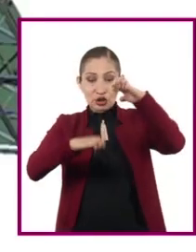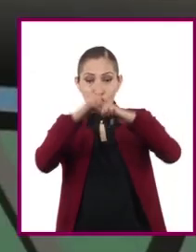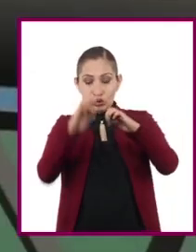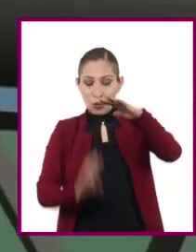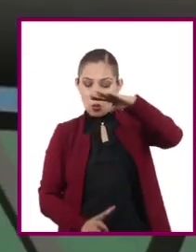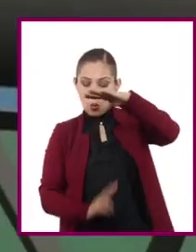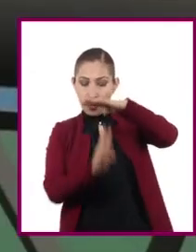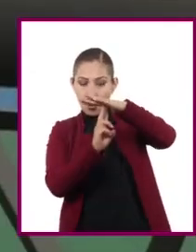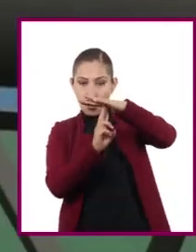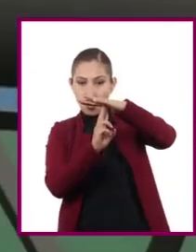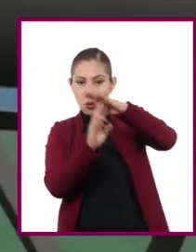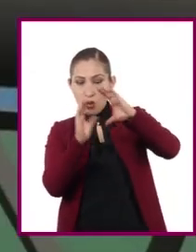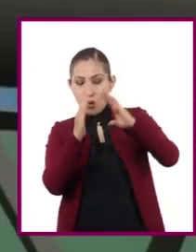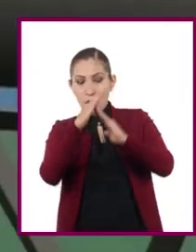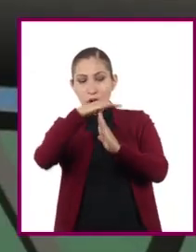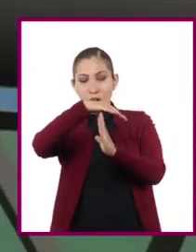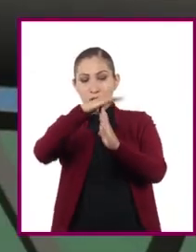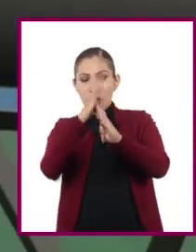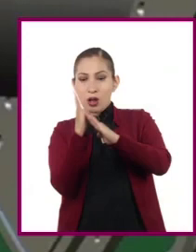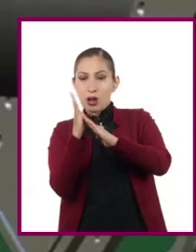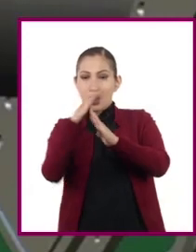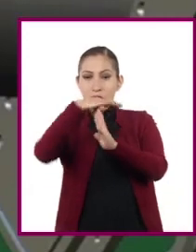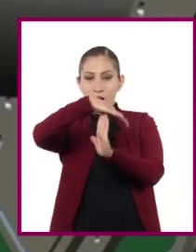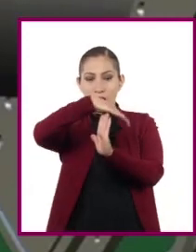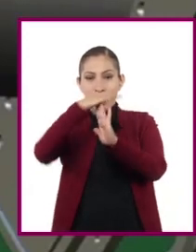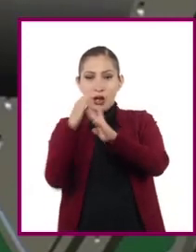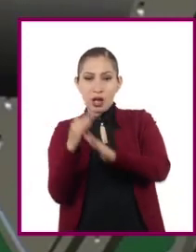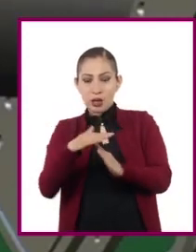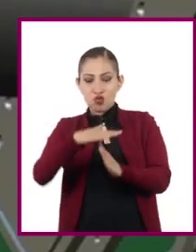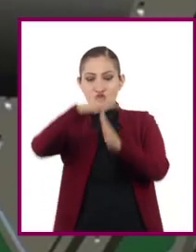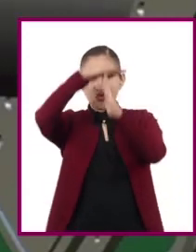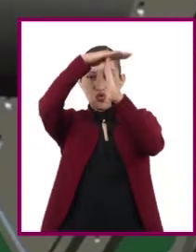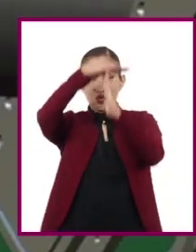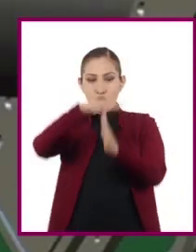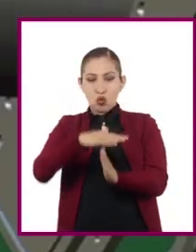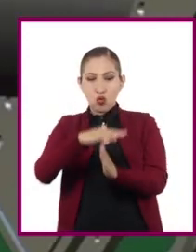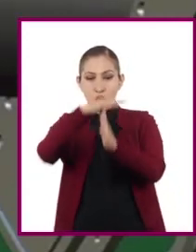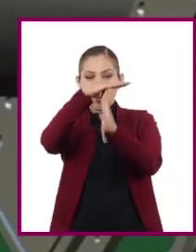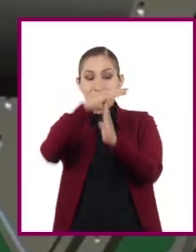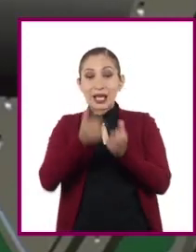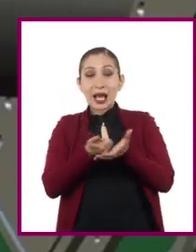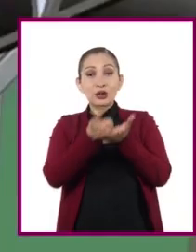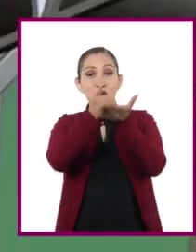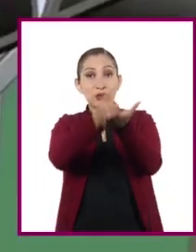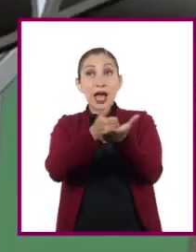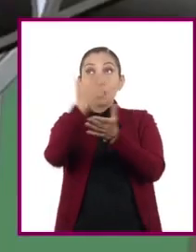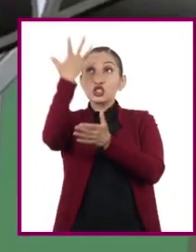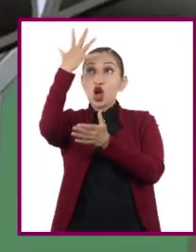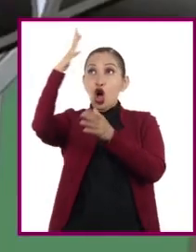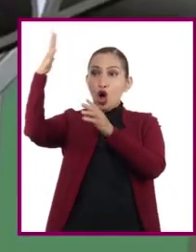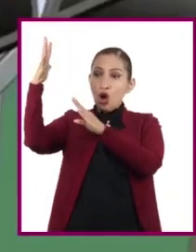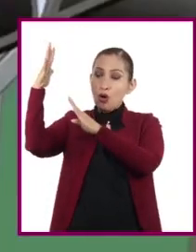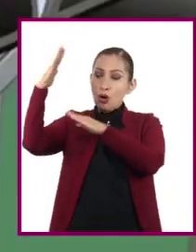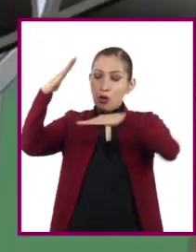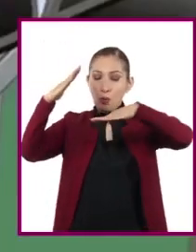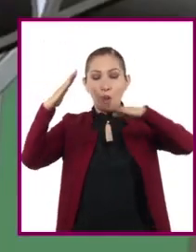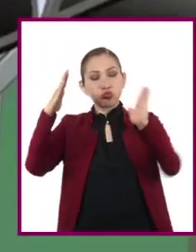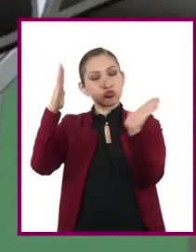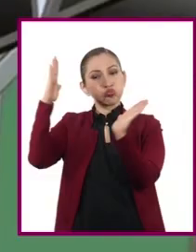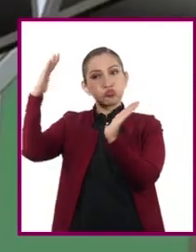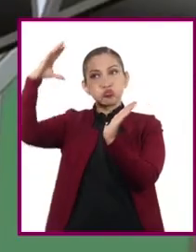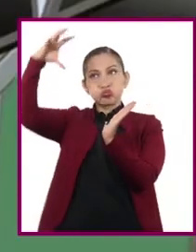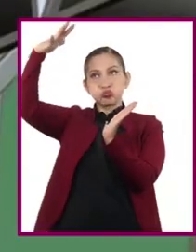está fijada a un cabezal con movimiento azimutal y de elevación que le permite seguir al Sol en un día